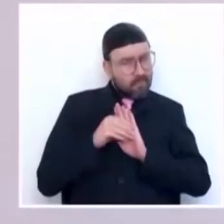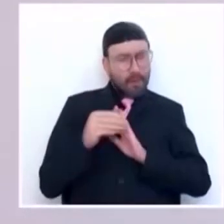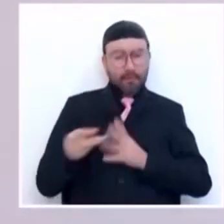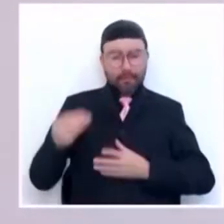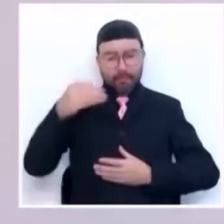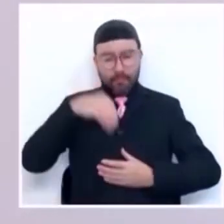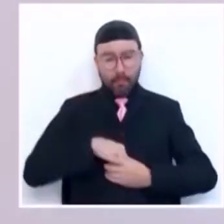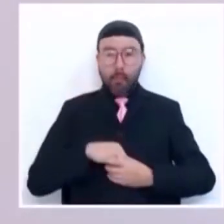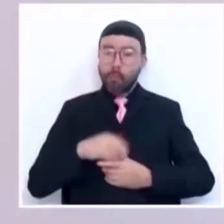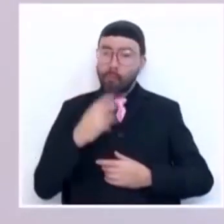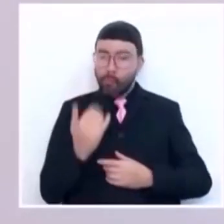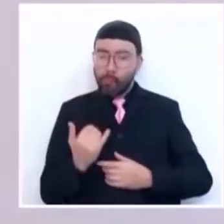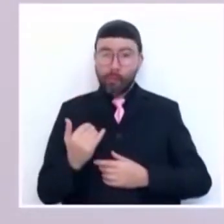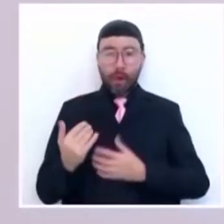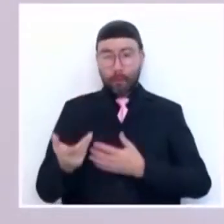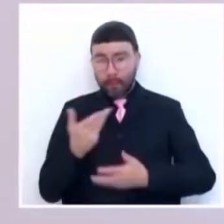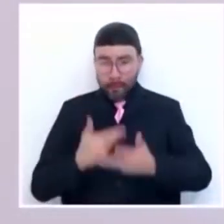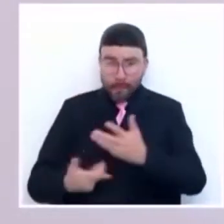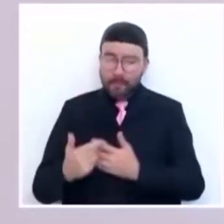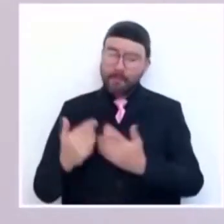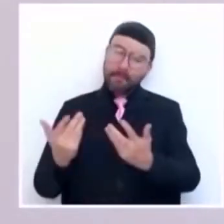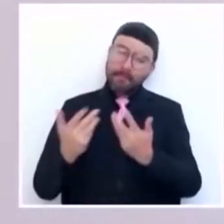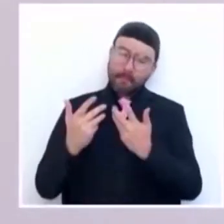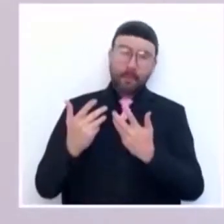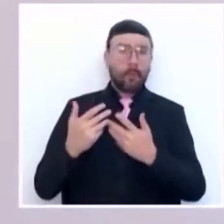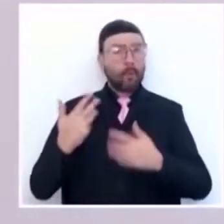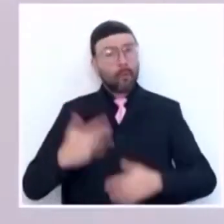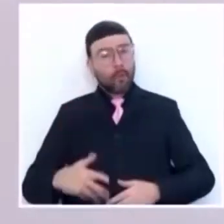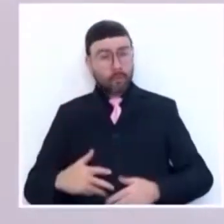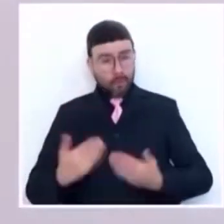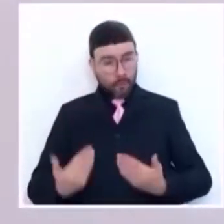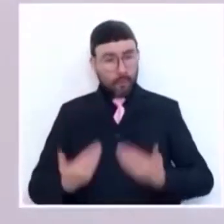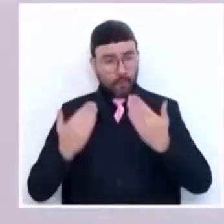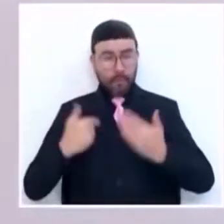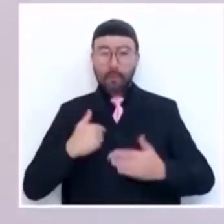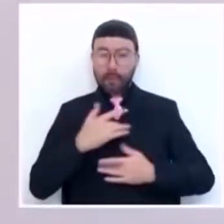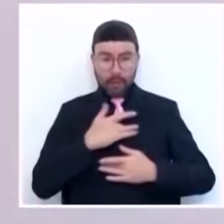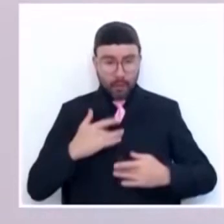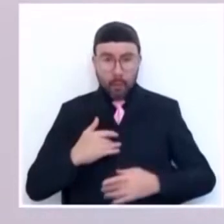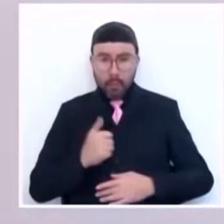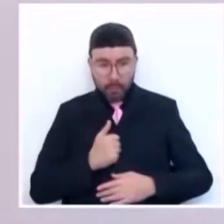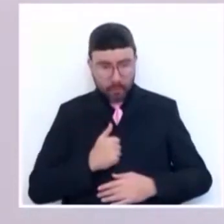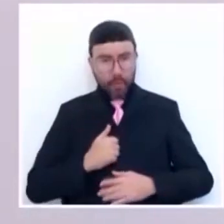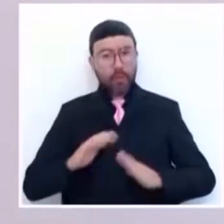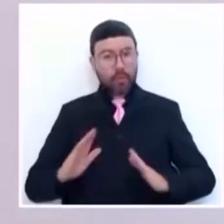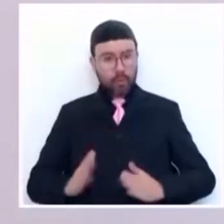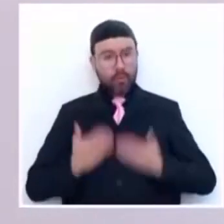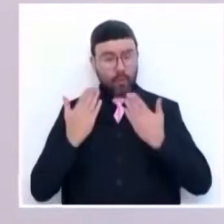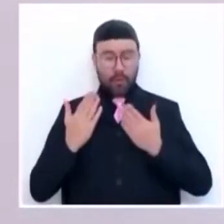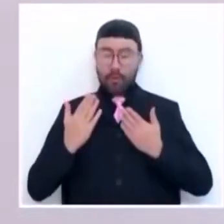compartía, y efectivamente noté que mejoraba mi salud y mi